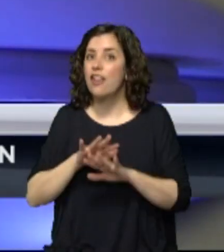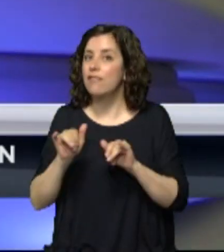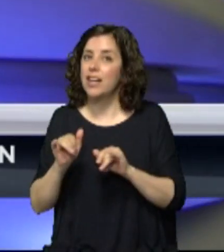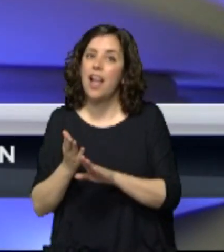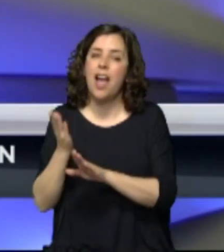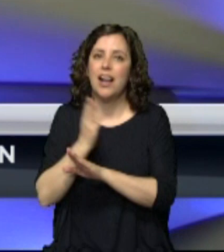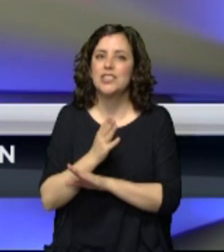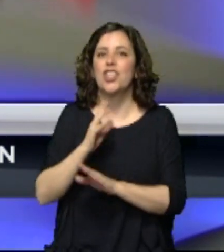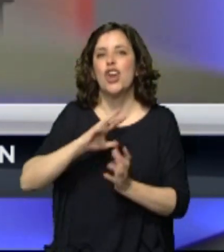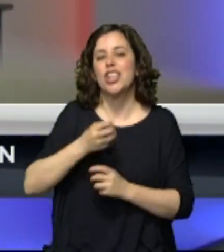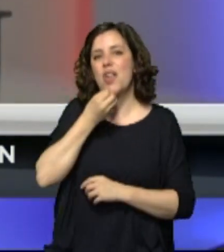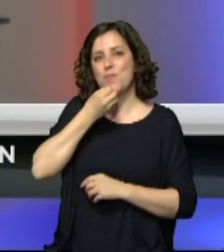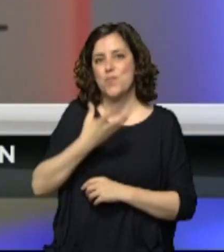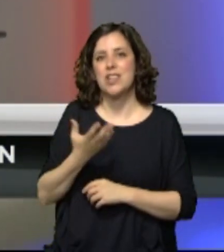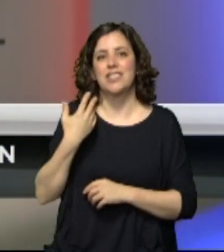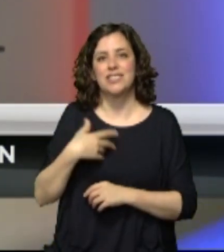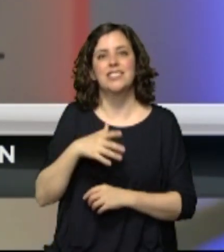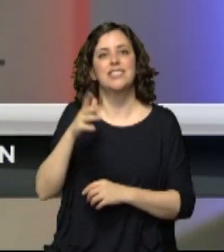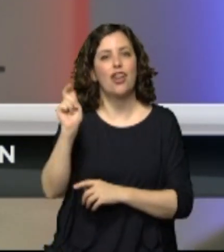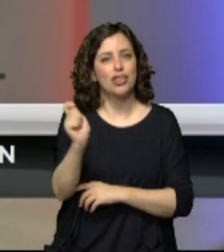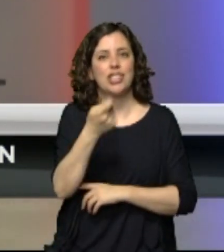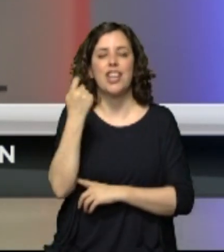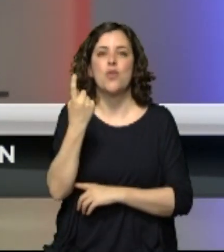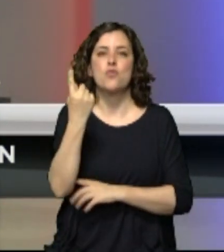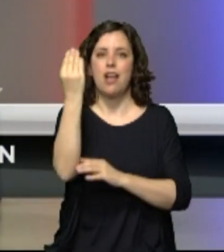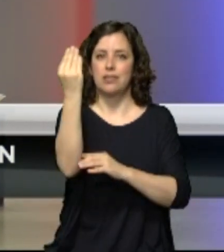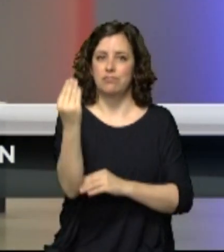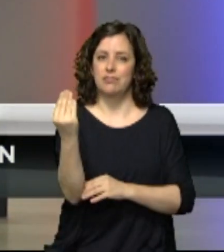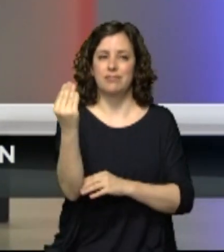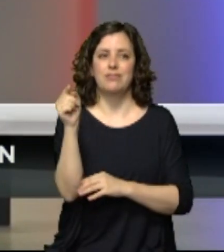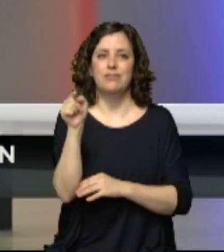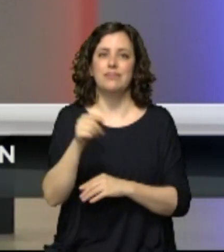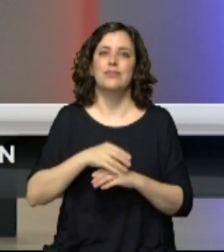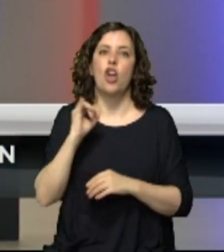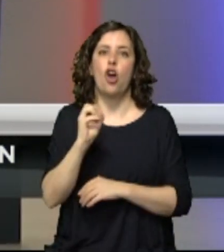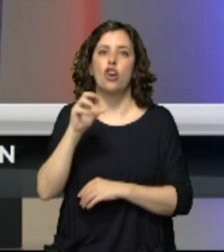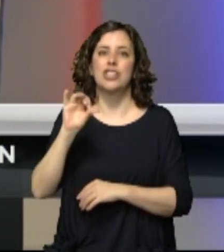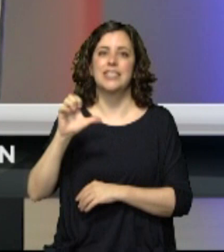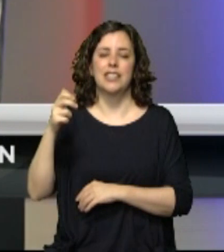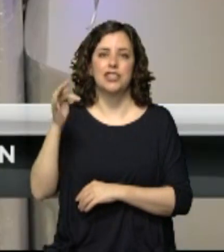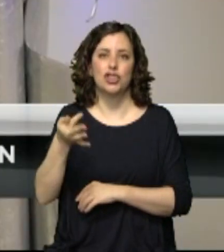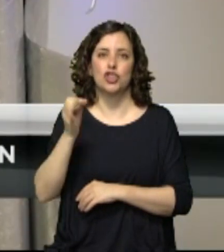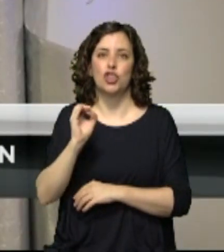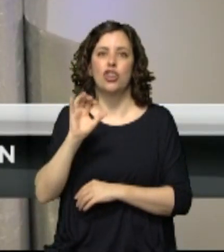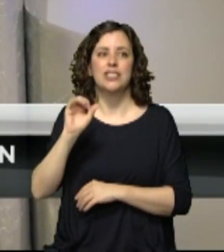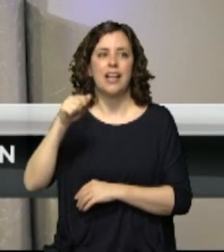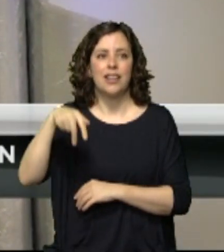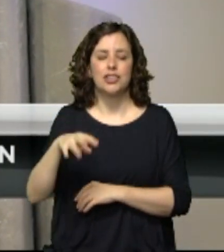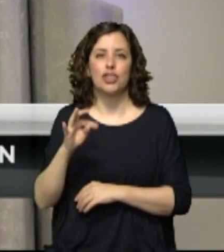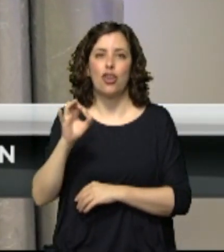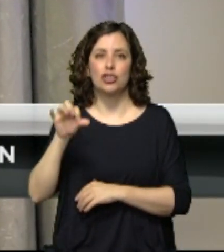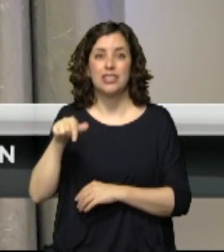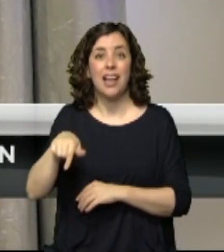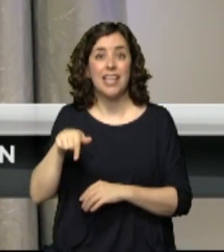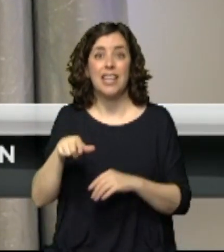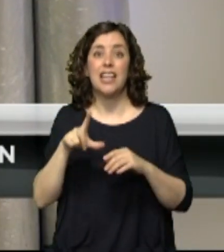sido adquirida una de las esculturas del artista navarro Josécho Santos, que se pusieron a subasta en esta casa en La Muga. Los